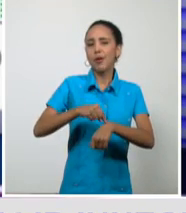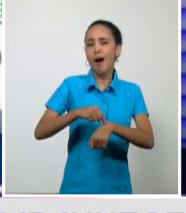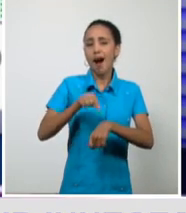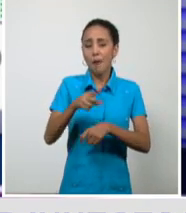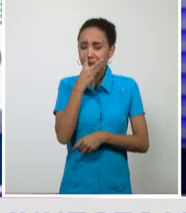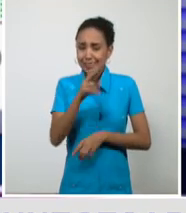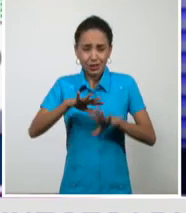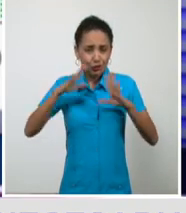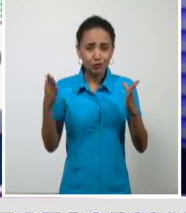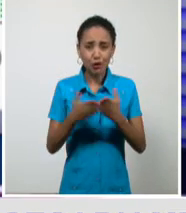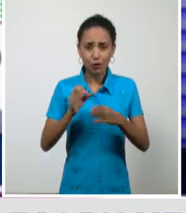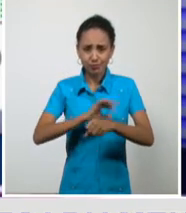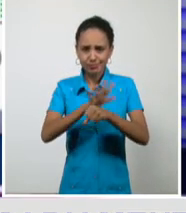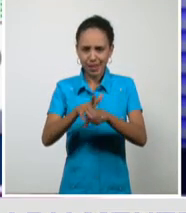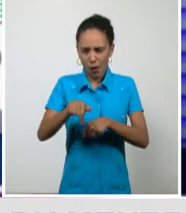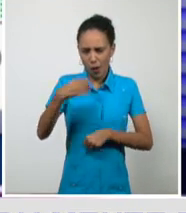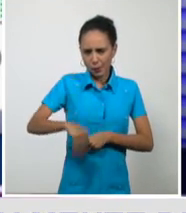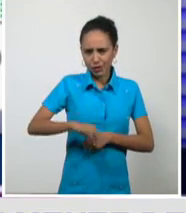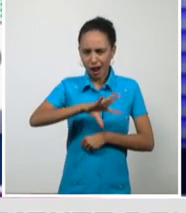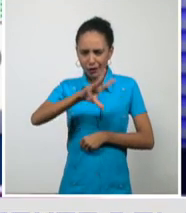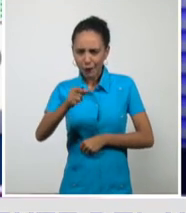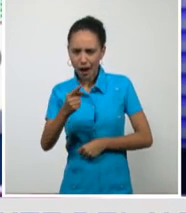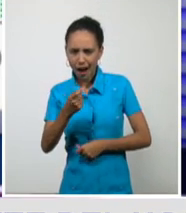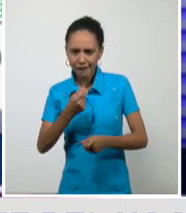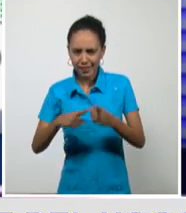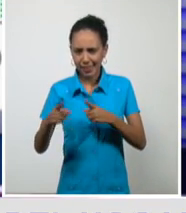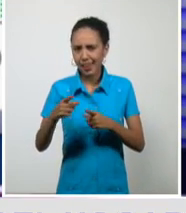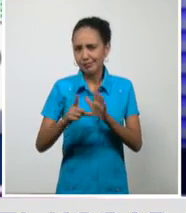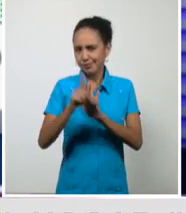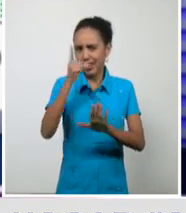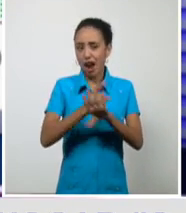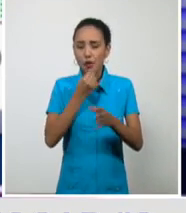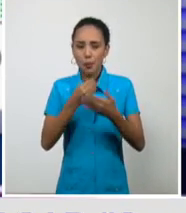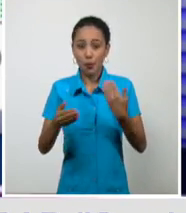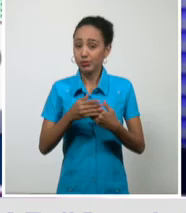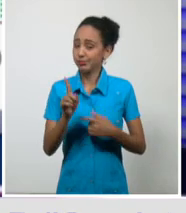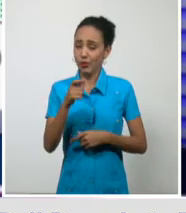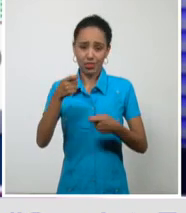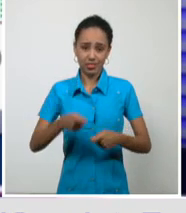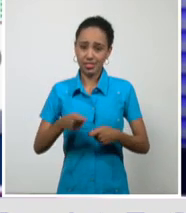del país están dirigidos a enfrentar la pandemia para